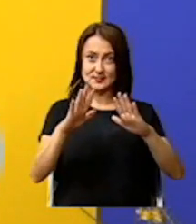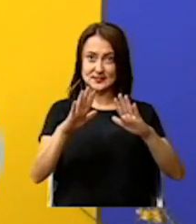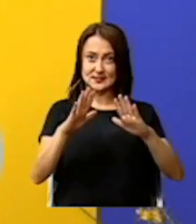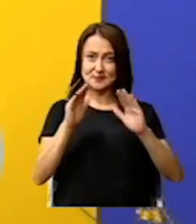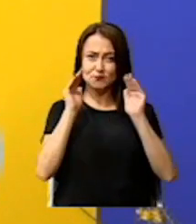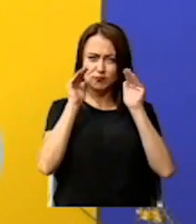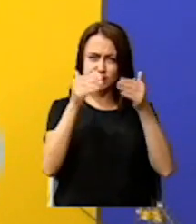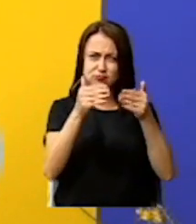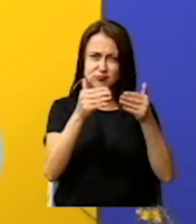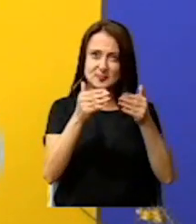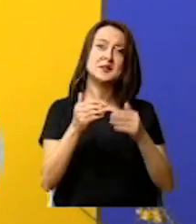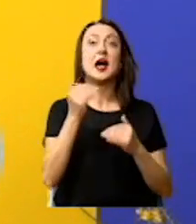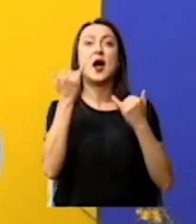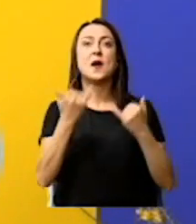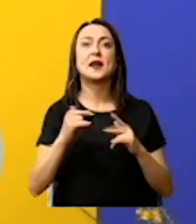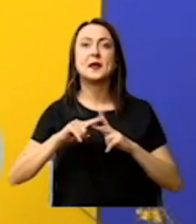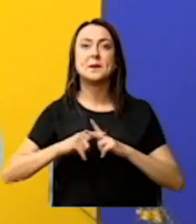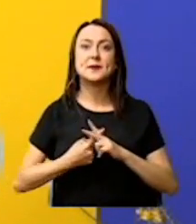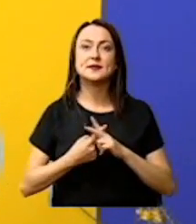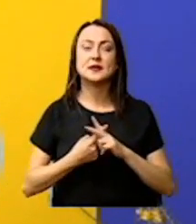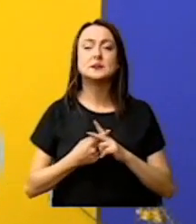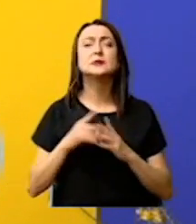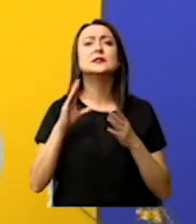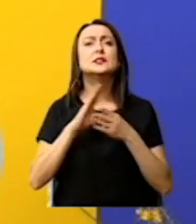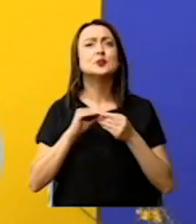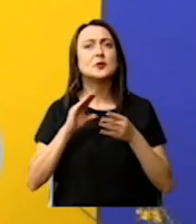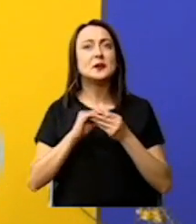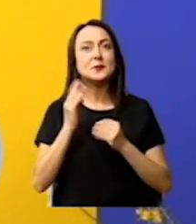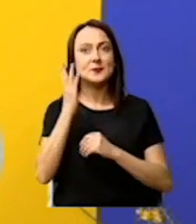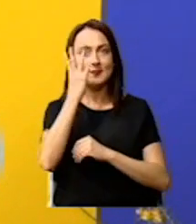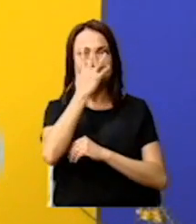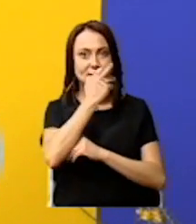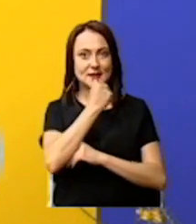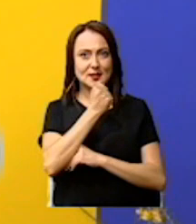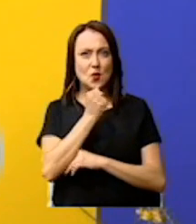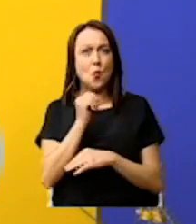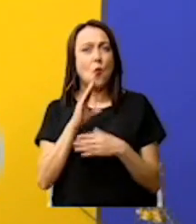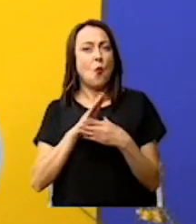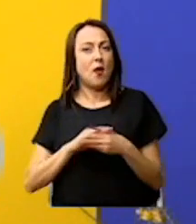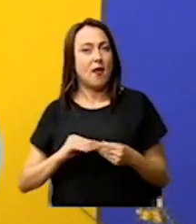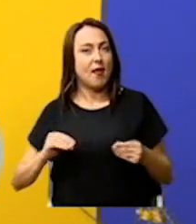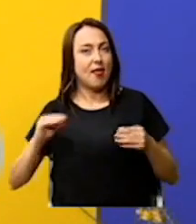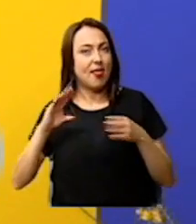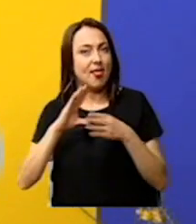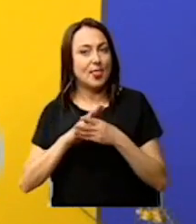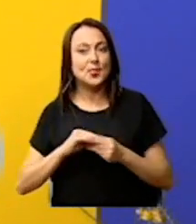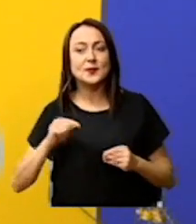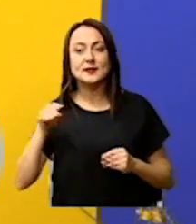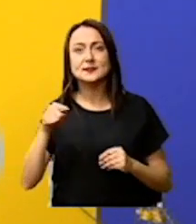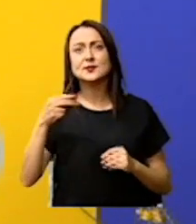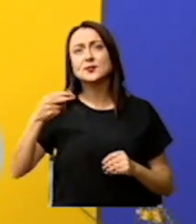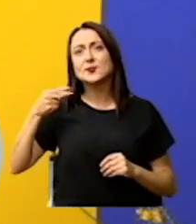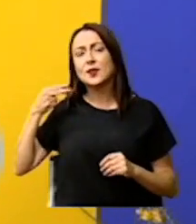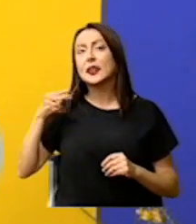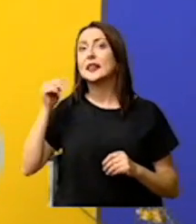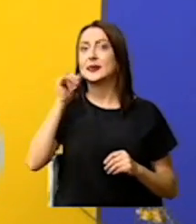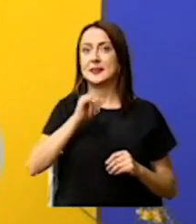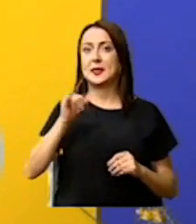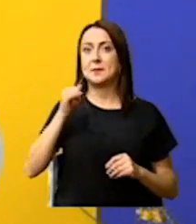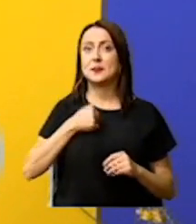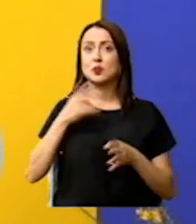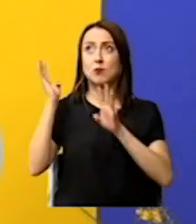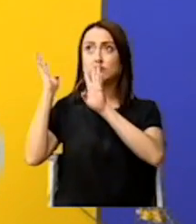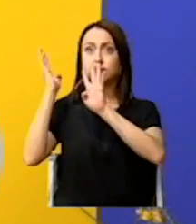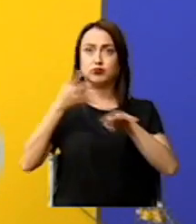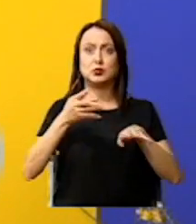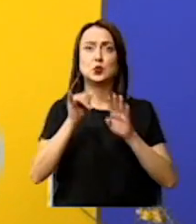¿Qué les parece si empezamos con una historia muy bonita? Es un cuento. Esta historia también la bajé de YouTube